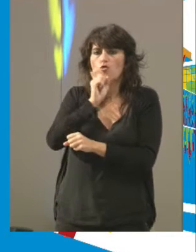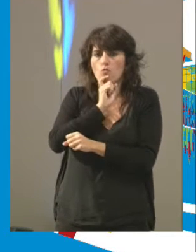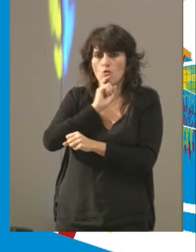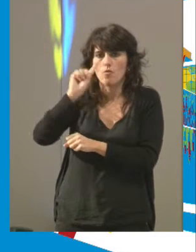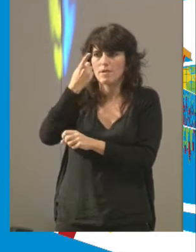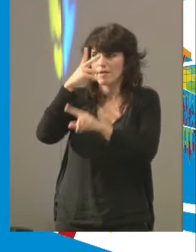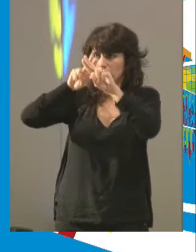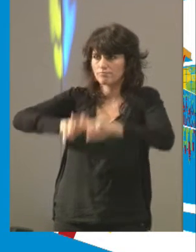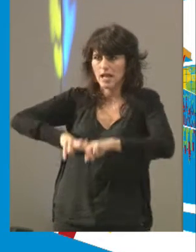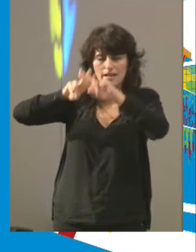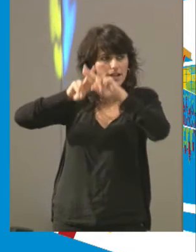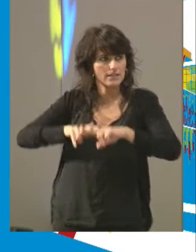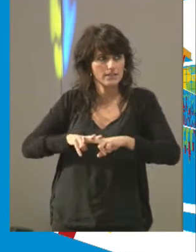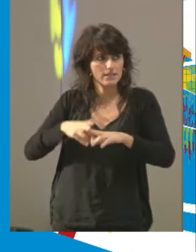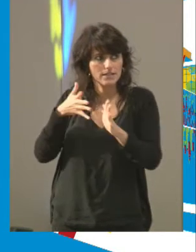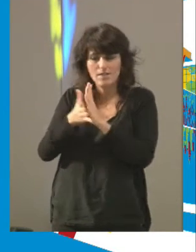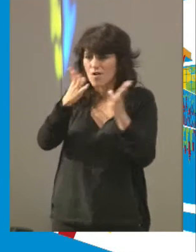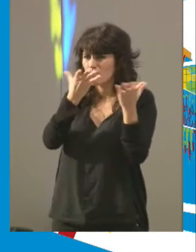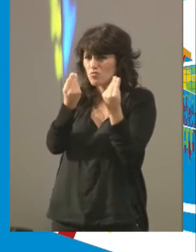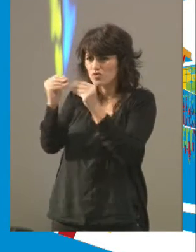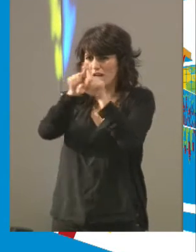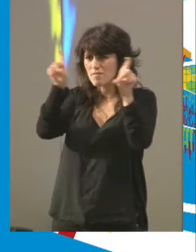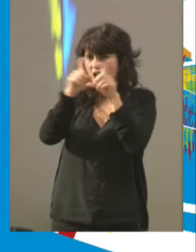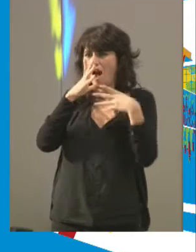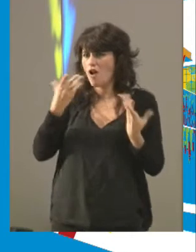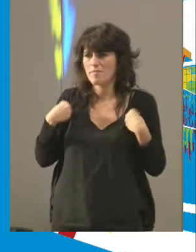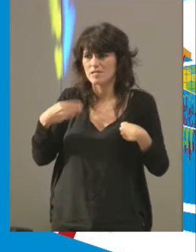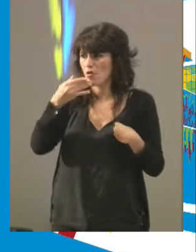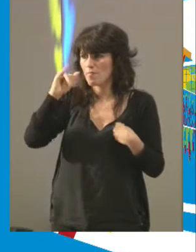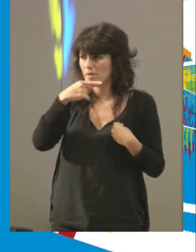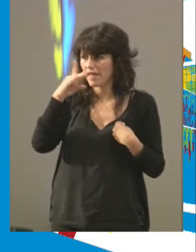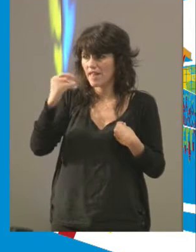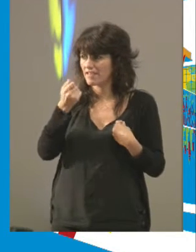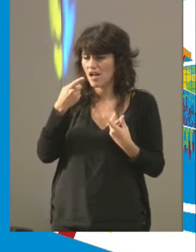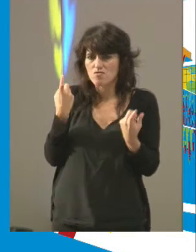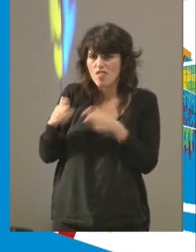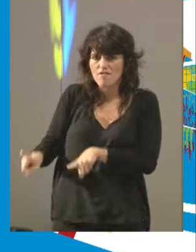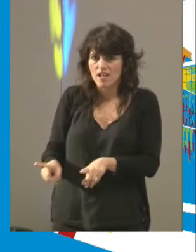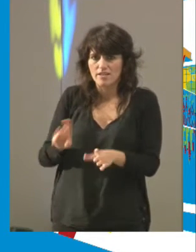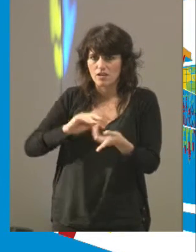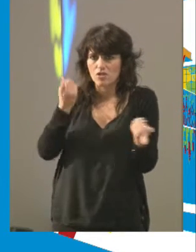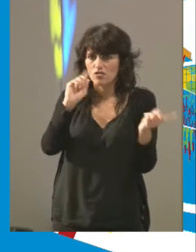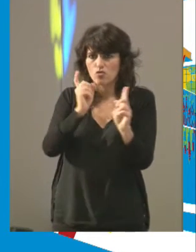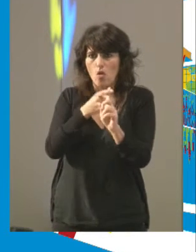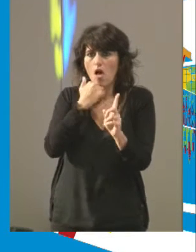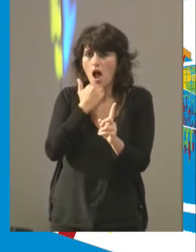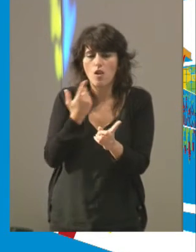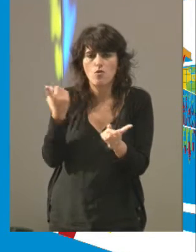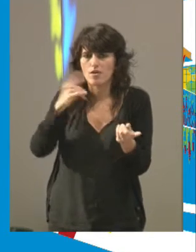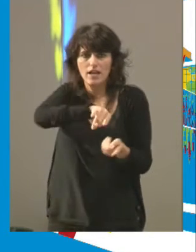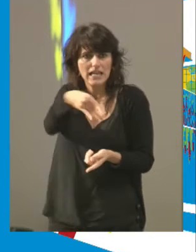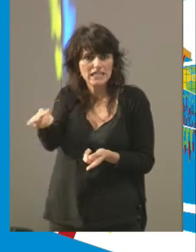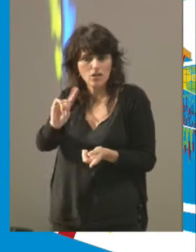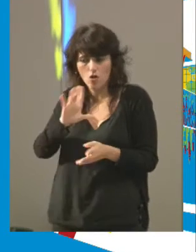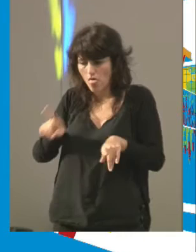el estado actual. Es que muchas empresas ahora mismo no necesitan el Big Data. No les va a solucionar nada el Big Data. Es decir, porque sea una moda